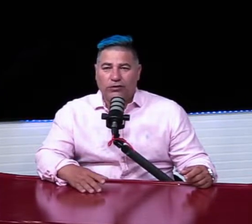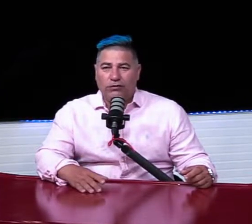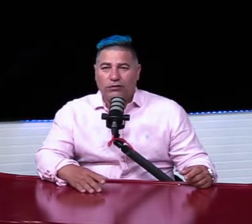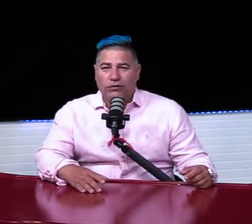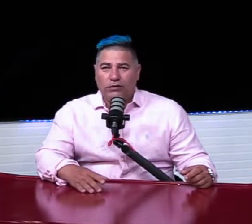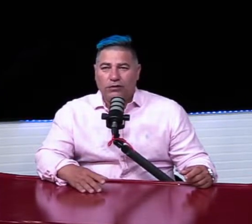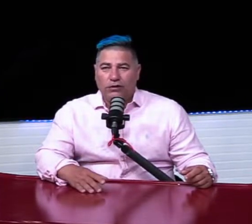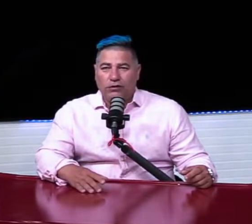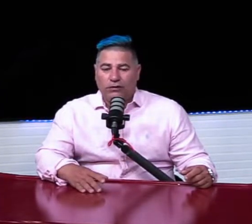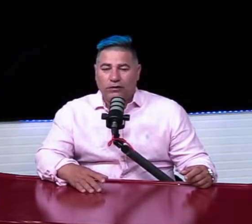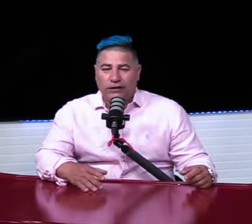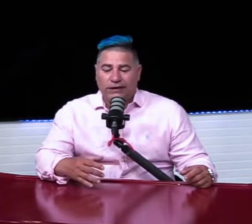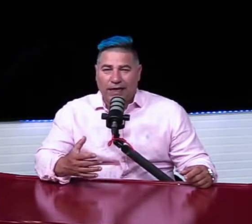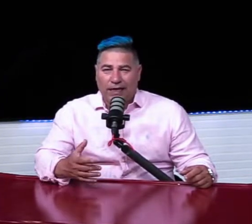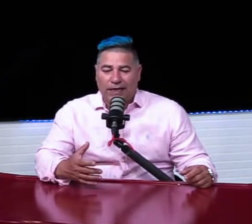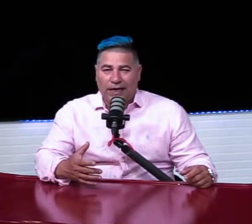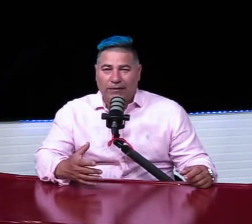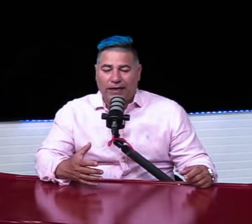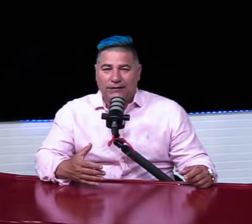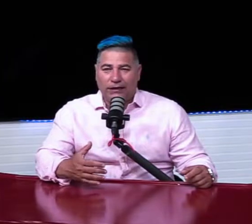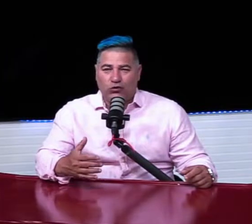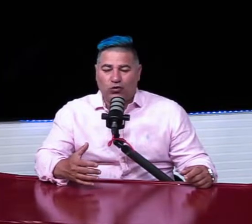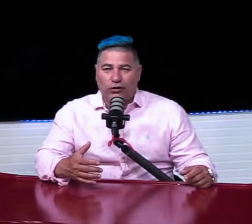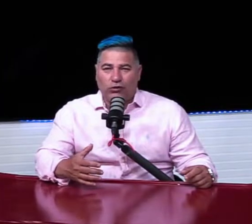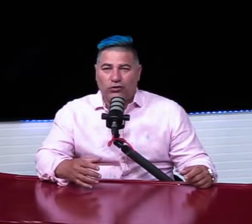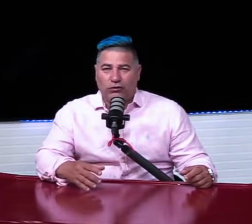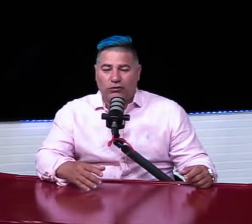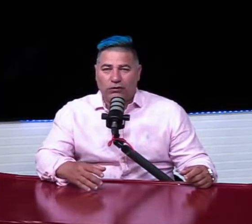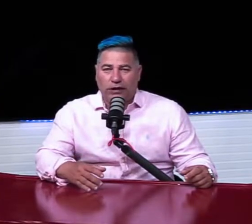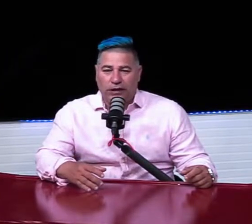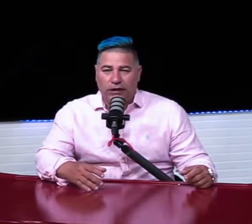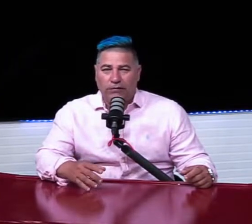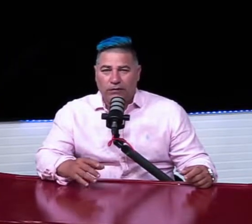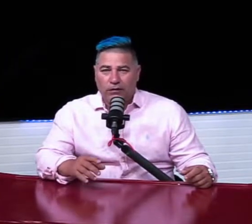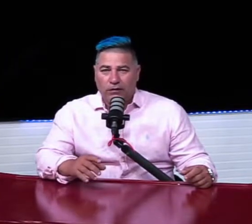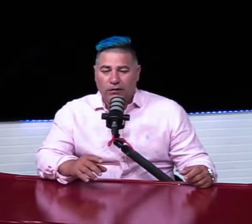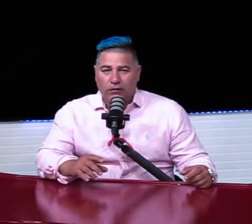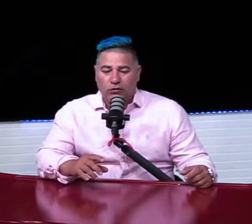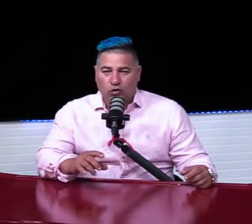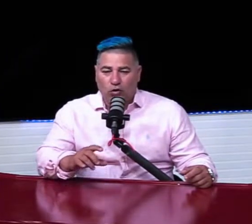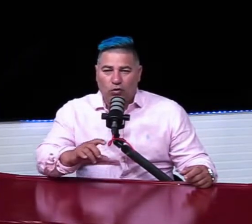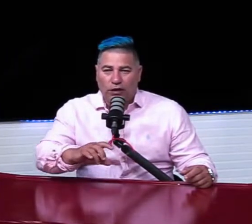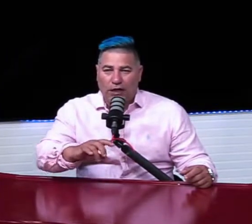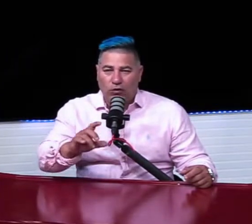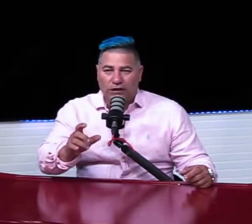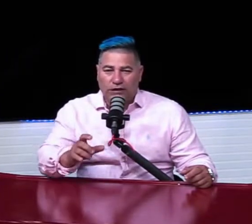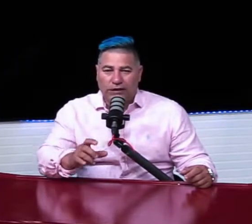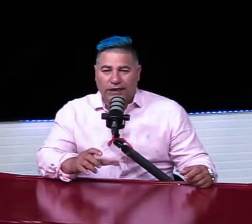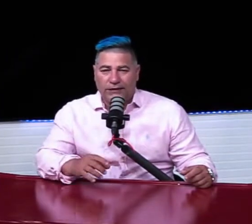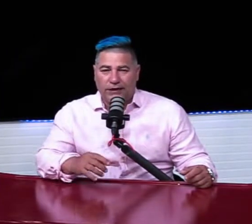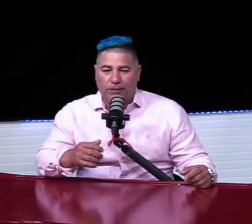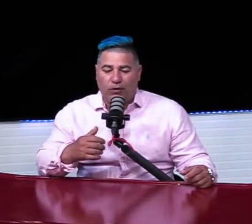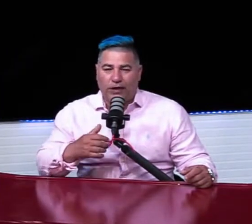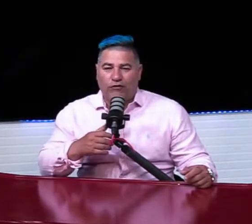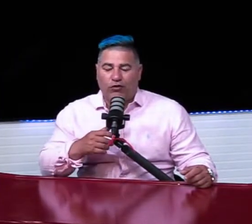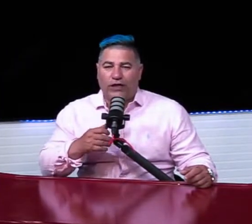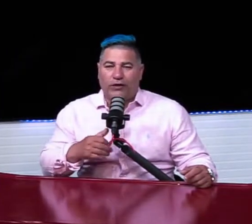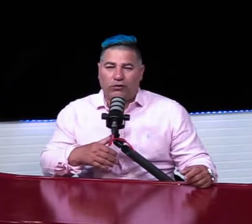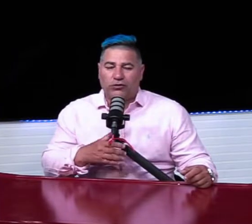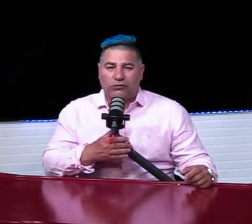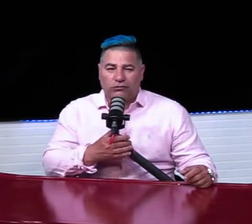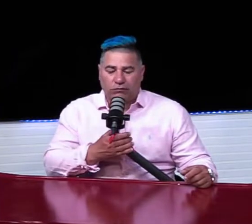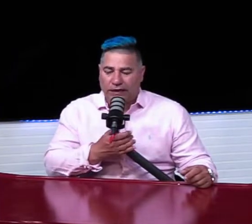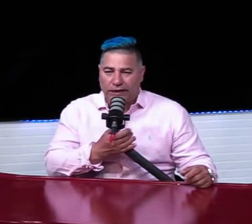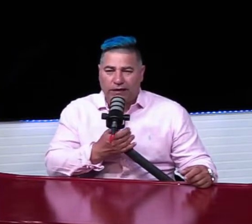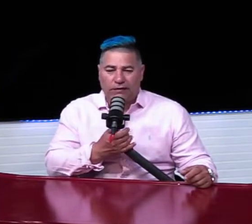negocio, instalar las cámaras en su negocio y todas las lucecitas que se le ponen afuera al